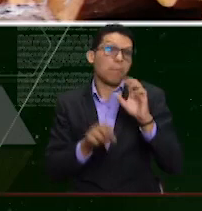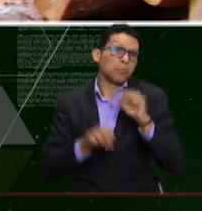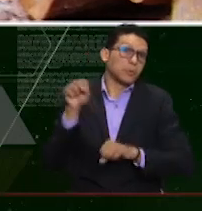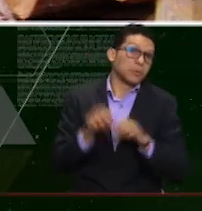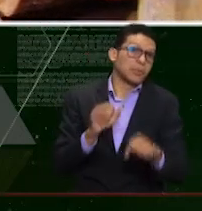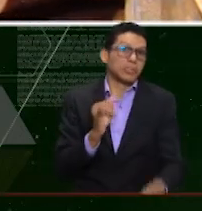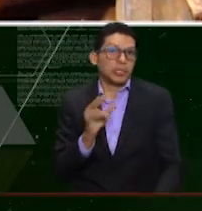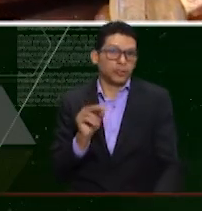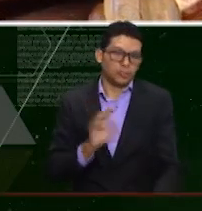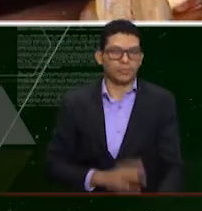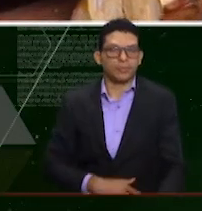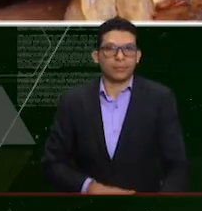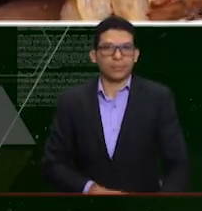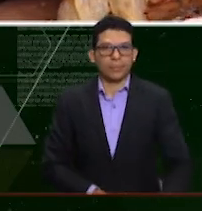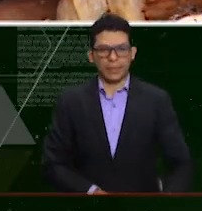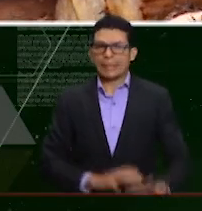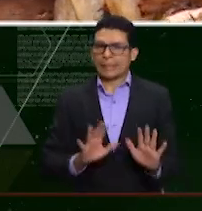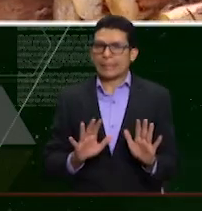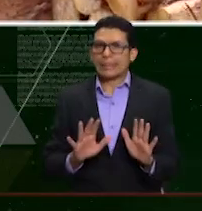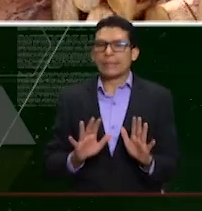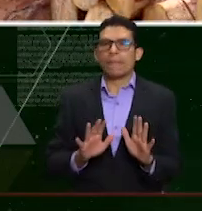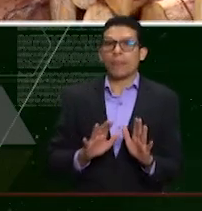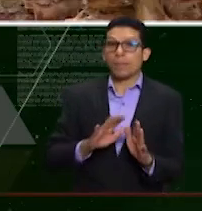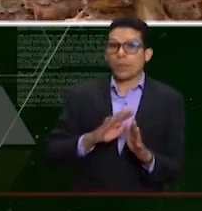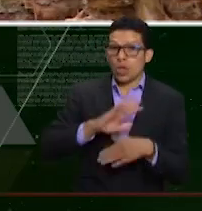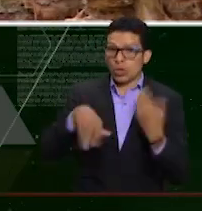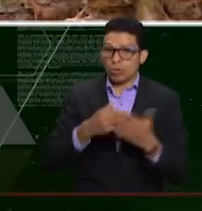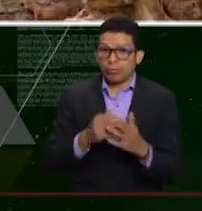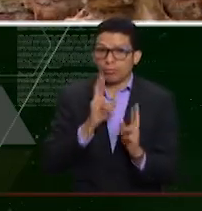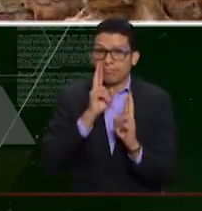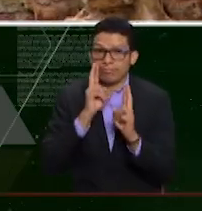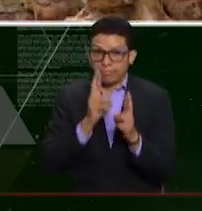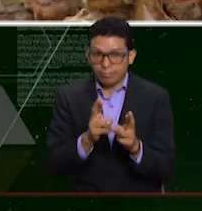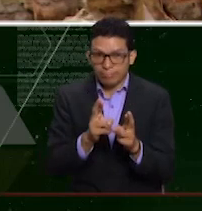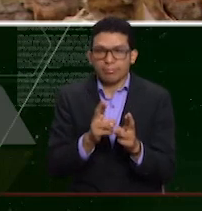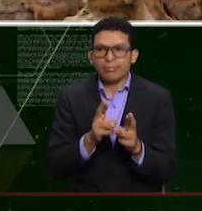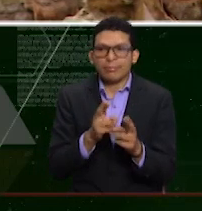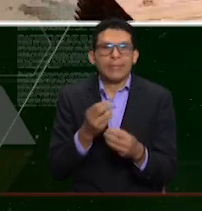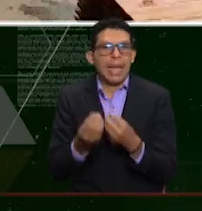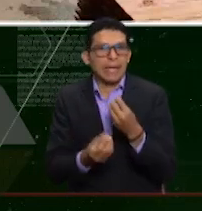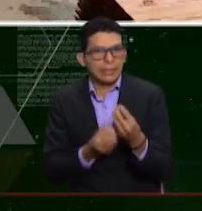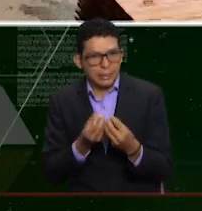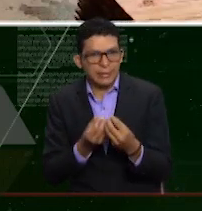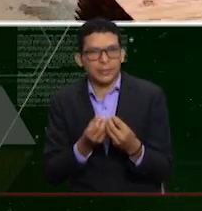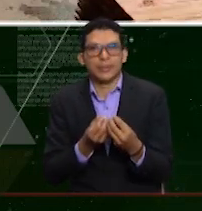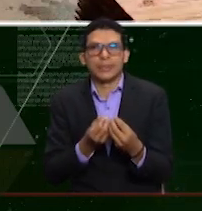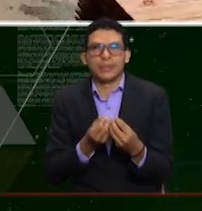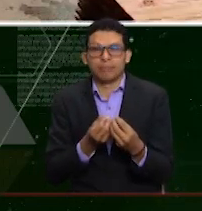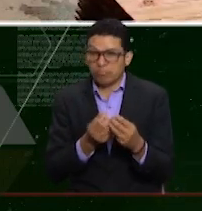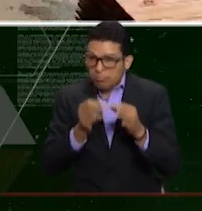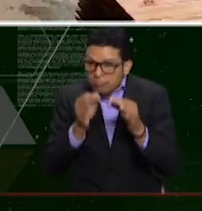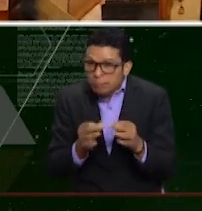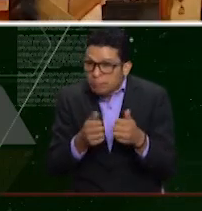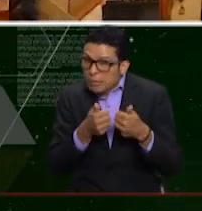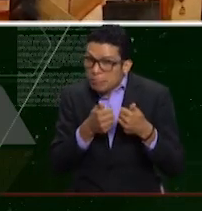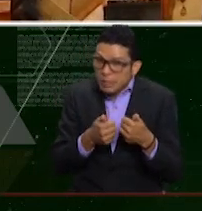opcionales. Mónica, pero digamos que todos estos reconocimientos, lo que se está haciendo, ¿sí ha dado frutos? Es